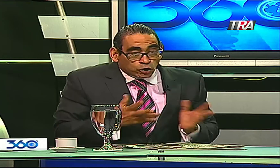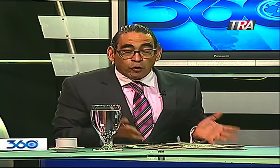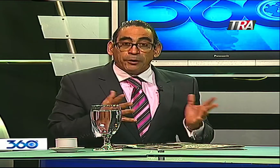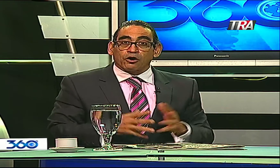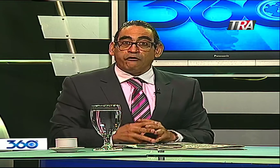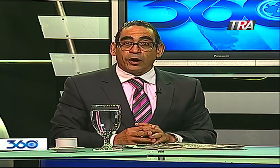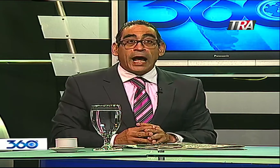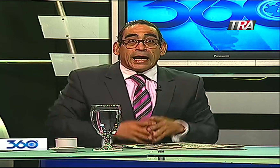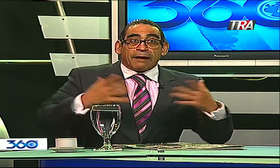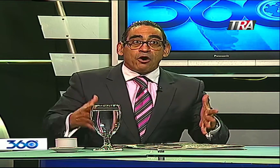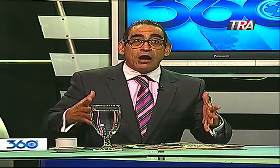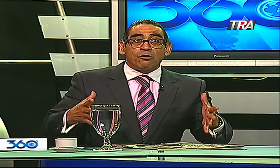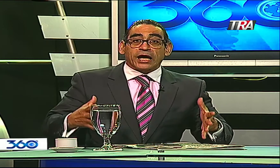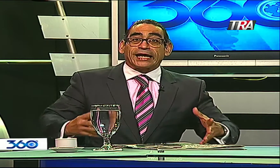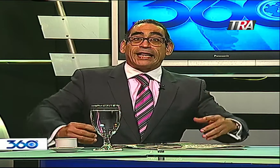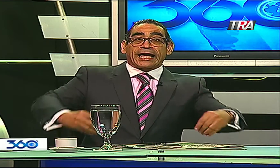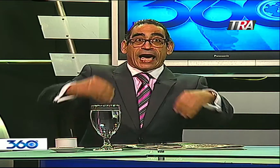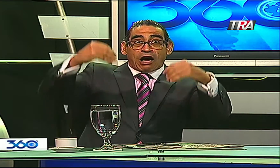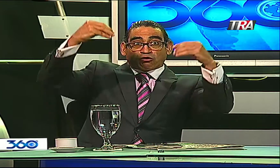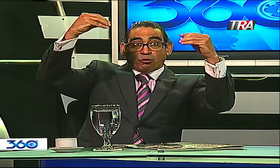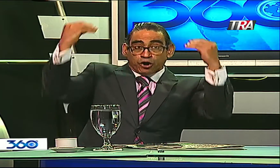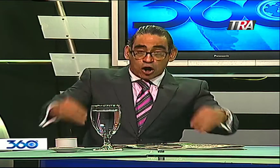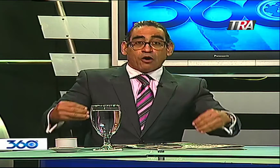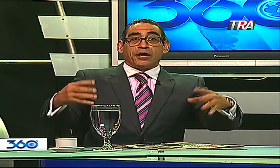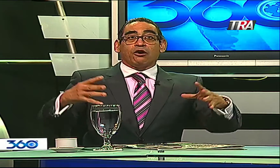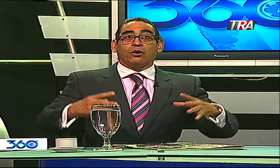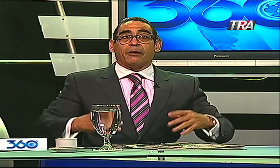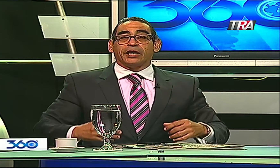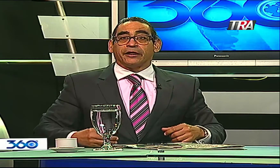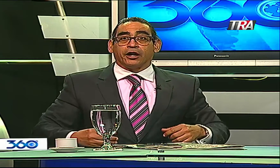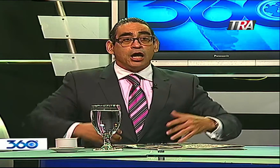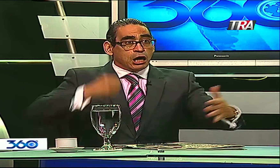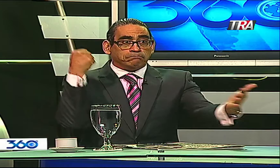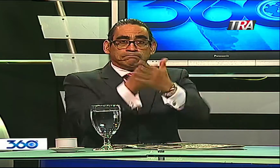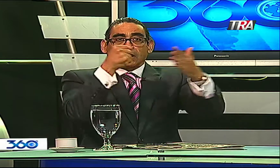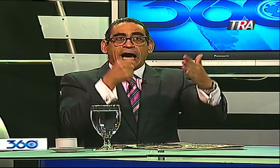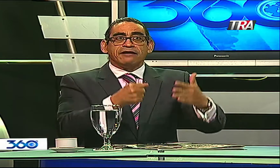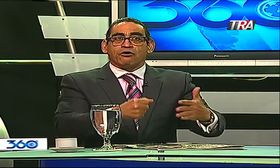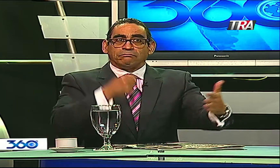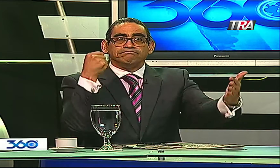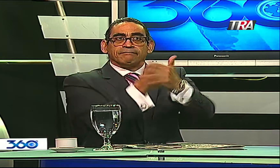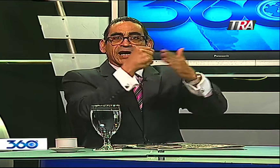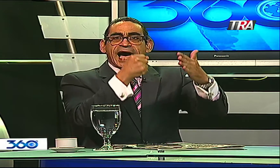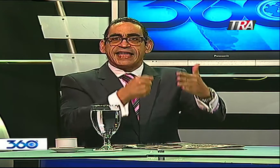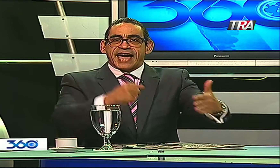Ni estúpido que fuera. Ramón Alburquerque, de que asumió el gobierno de Luis Abinader,